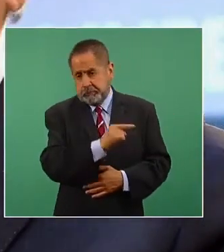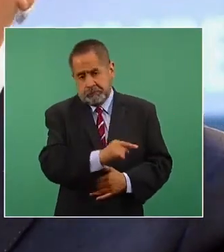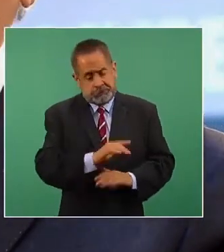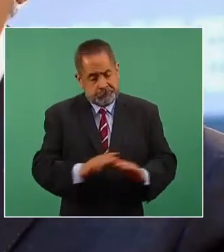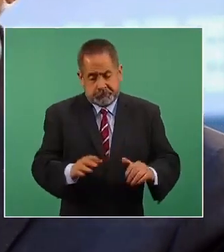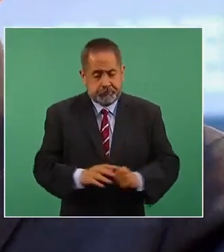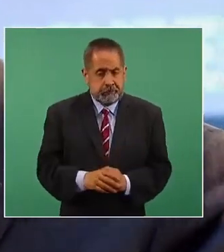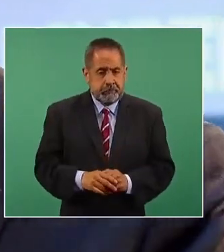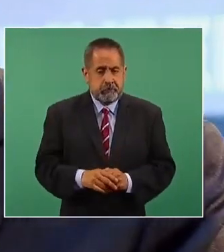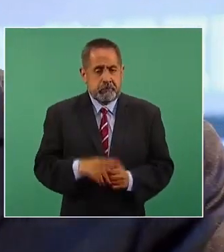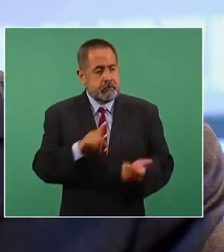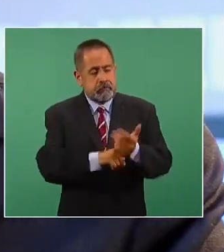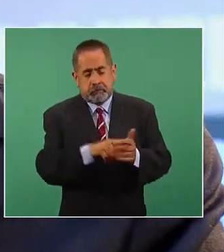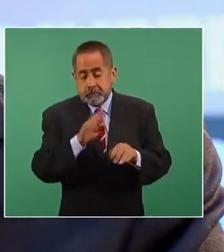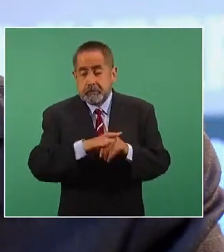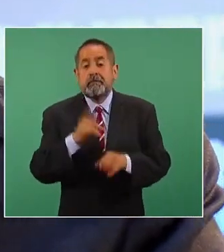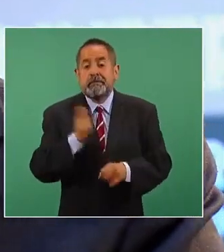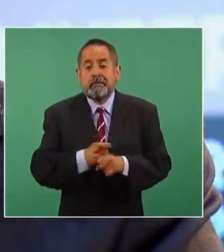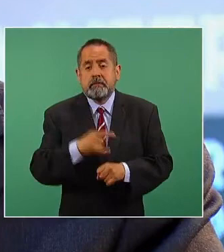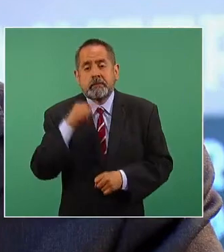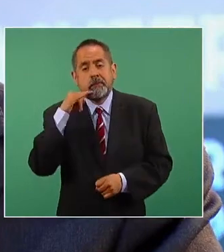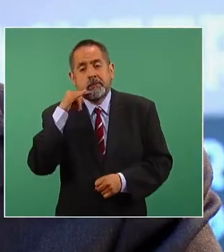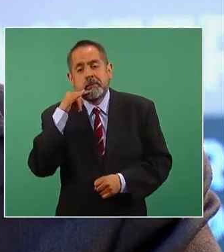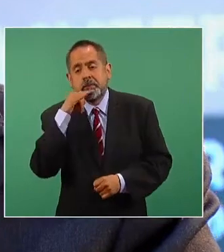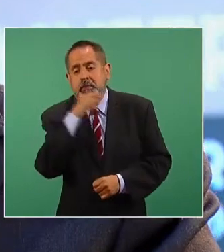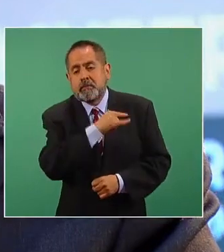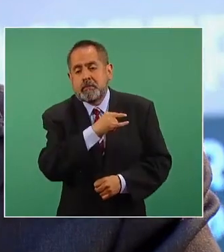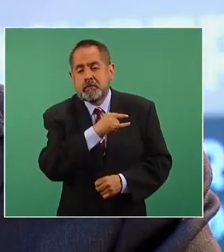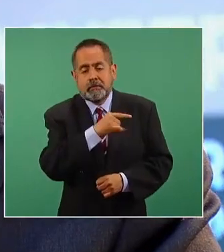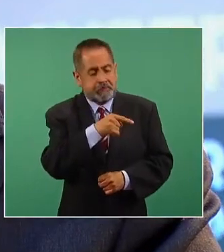y sobre todo hipócritas.